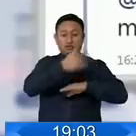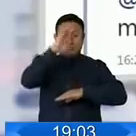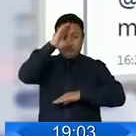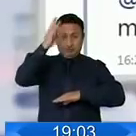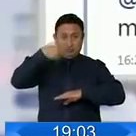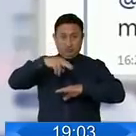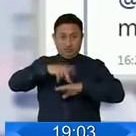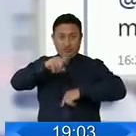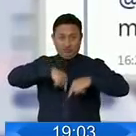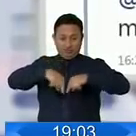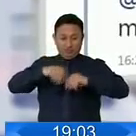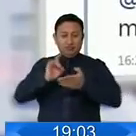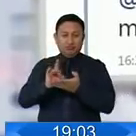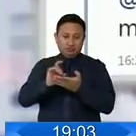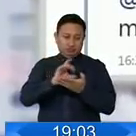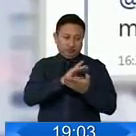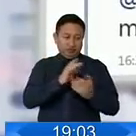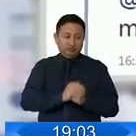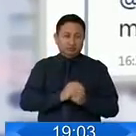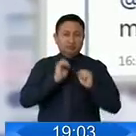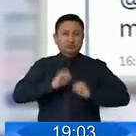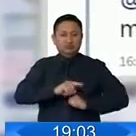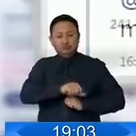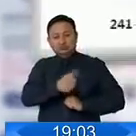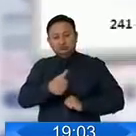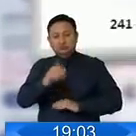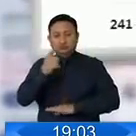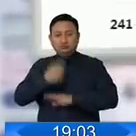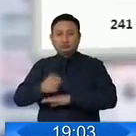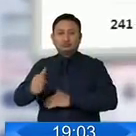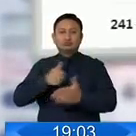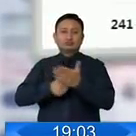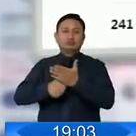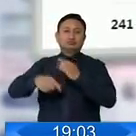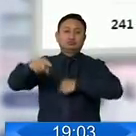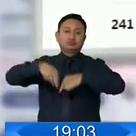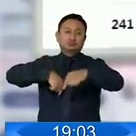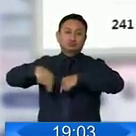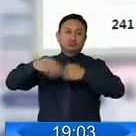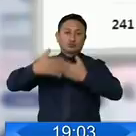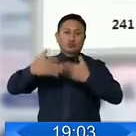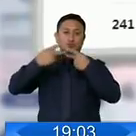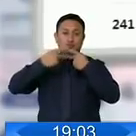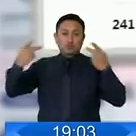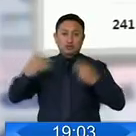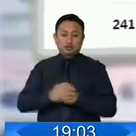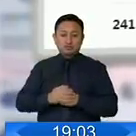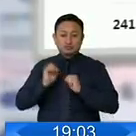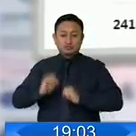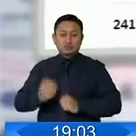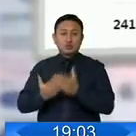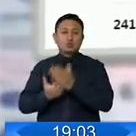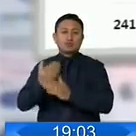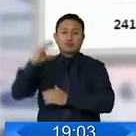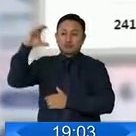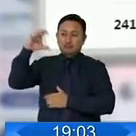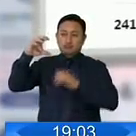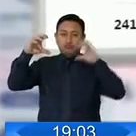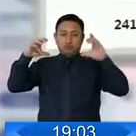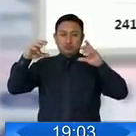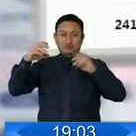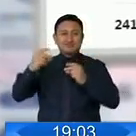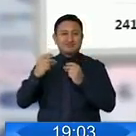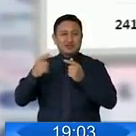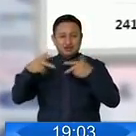Policía de Tránsito involucradas, además de ordenar al Ministerio de Transporte y Obras Públicas la instalación de fotorradares en todo